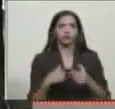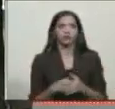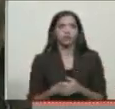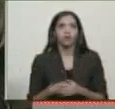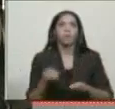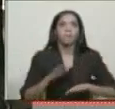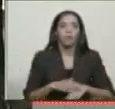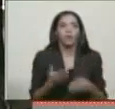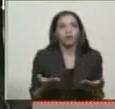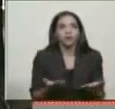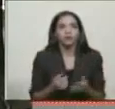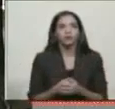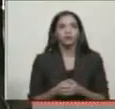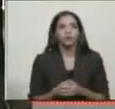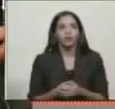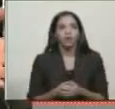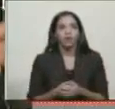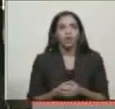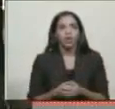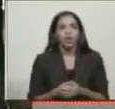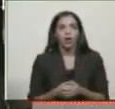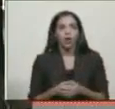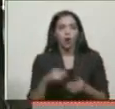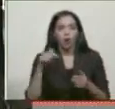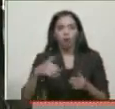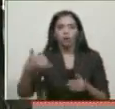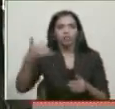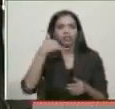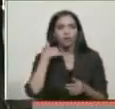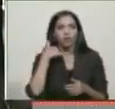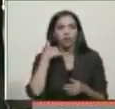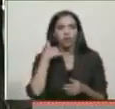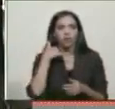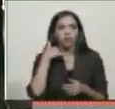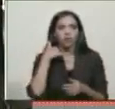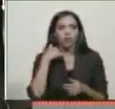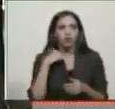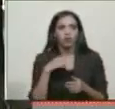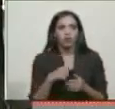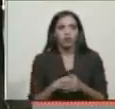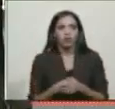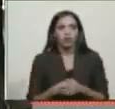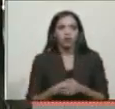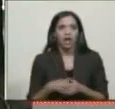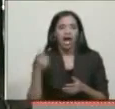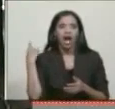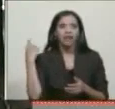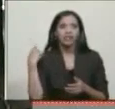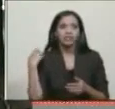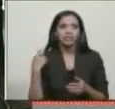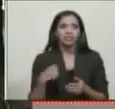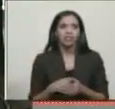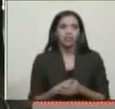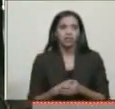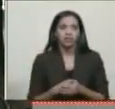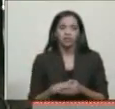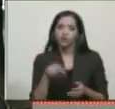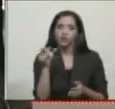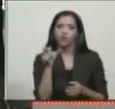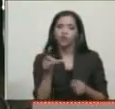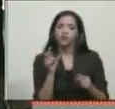Por eso, alguna gente hoy me llamó, tengo que decirlo. No, ayer te pasaste de duro con la crítica. ¿Por